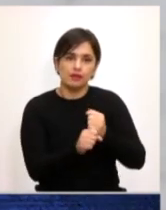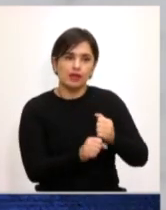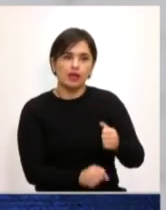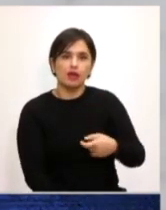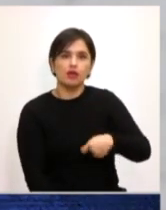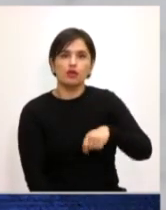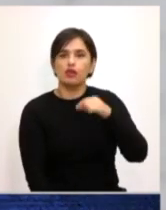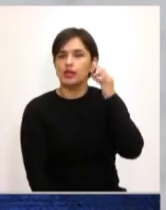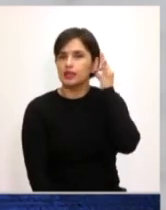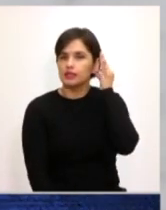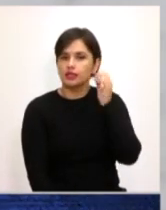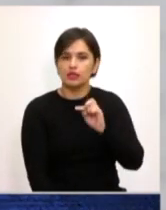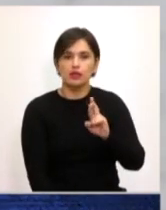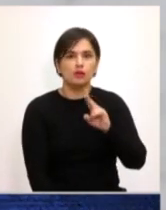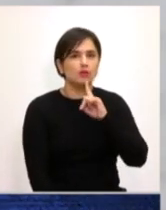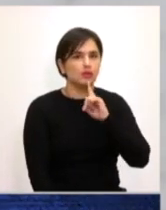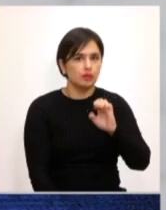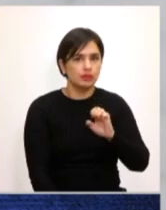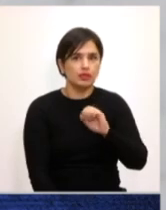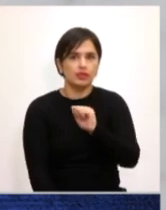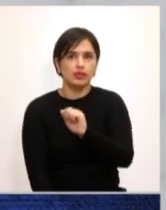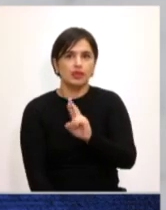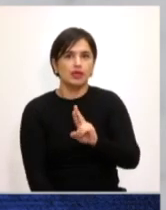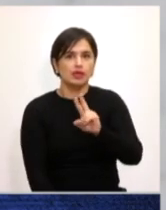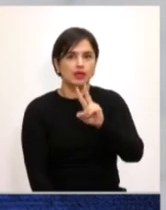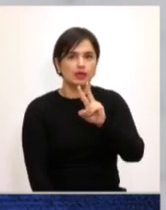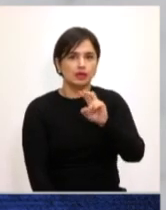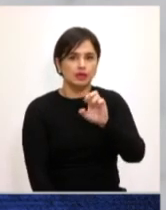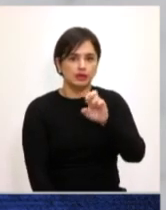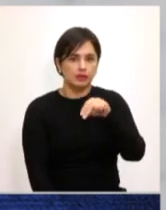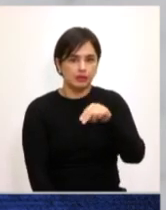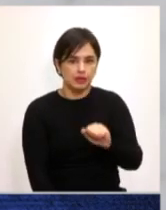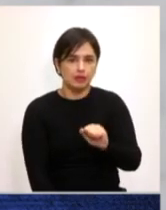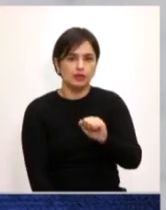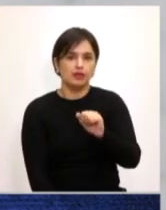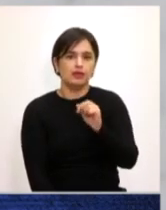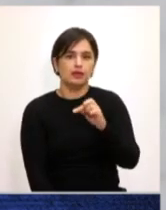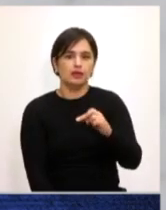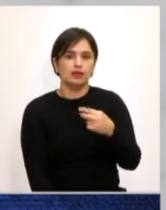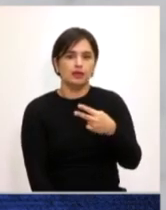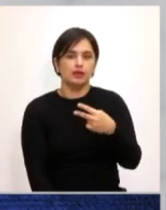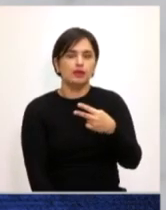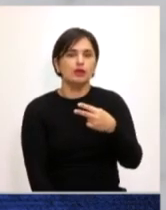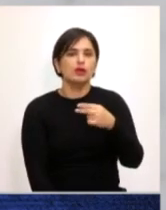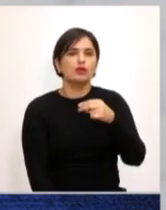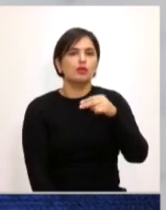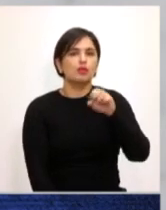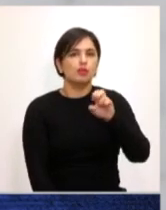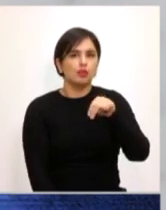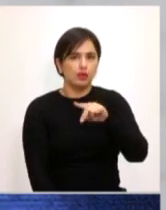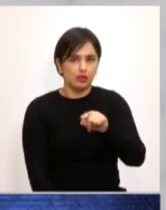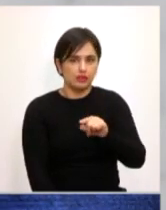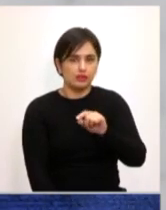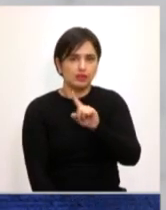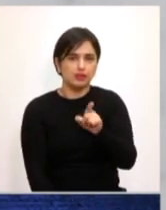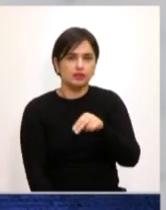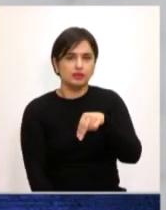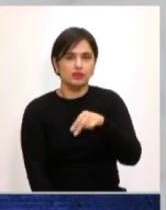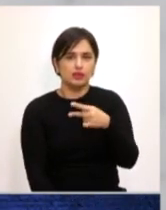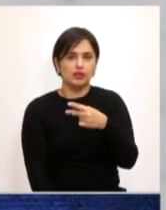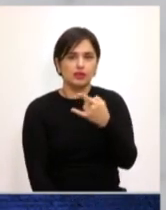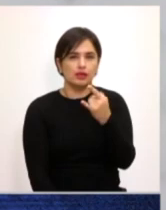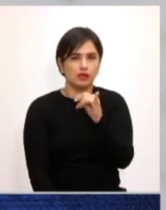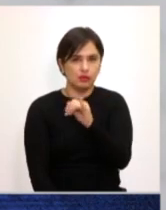Yasna Proboste y Carmen Gloria Aravena y de los senadores Rafael Proens y Gustavo Sangüesa, permitió